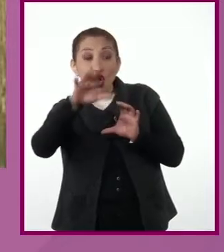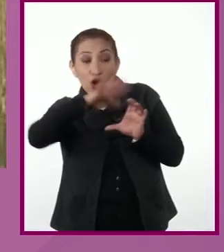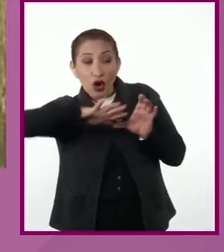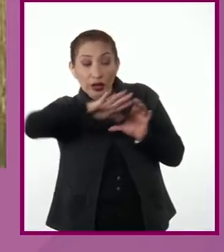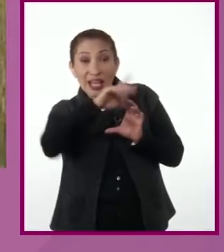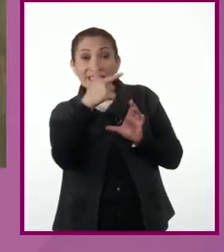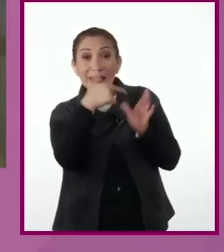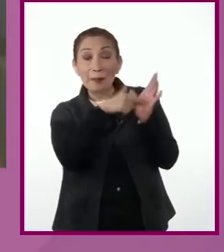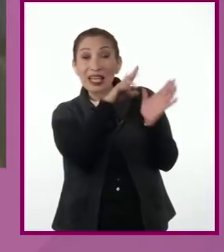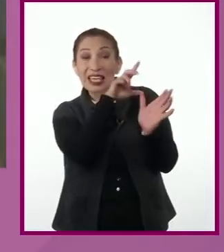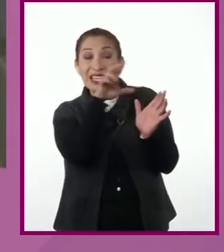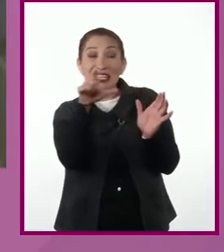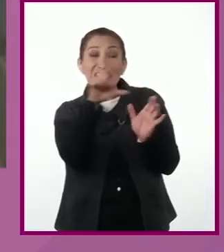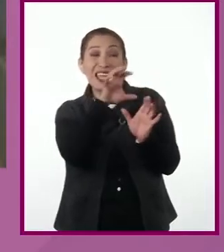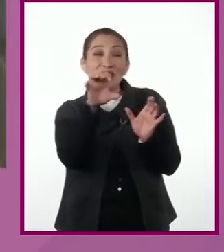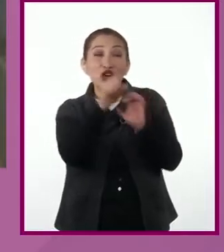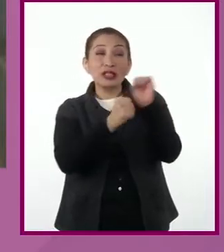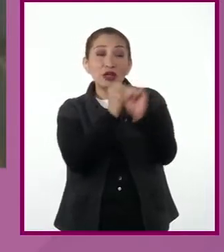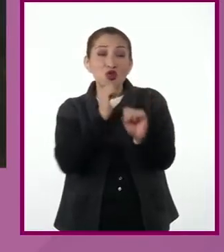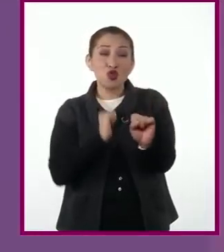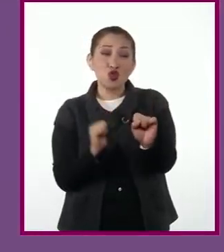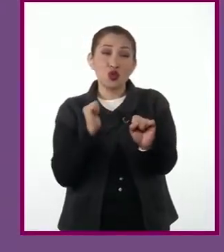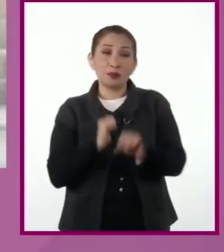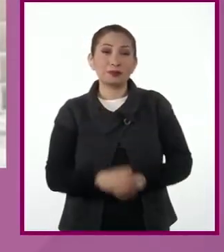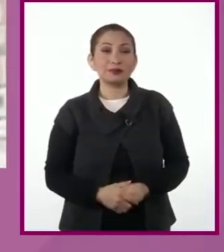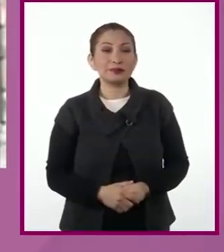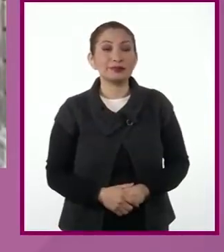con 7.500 años de antigüedad.